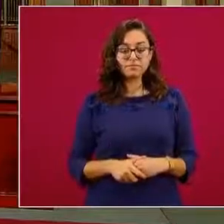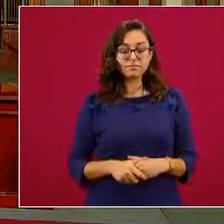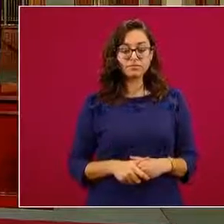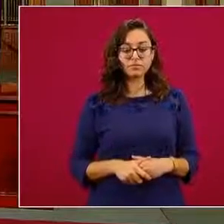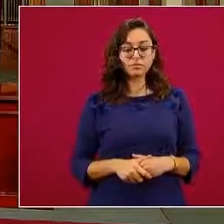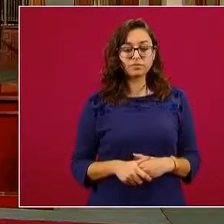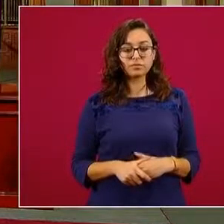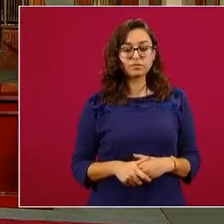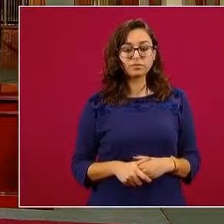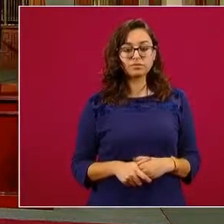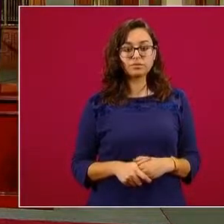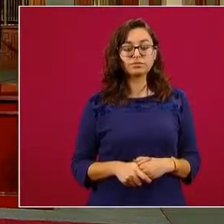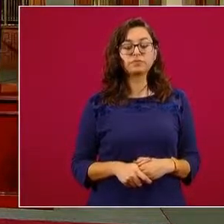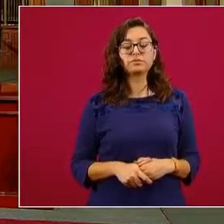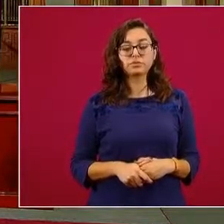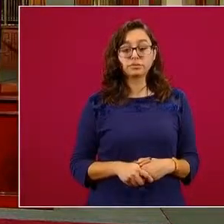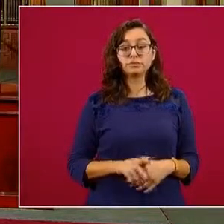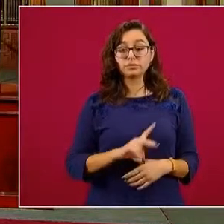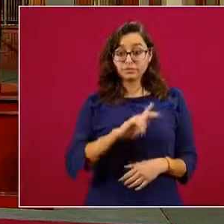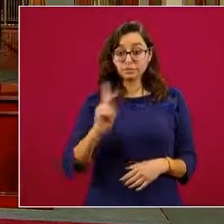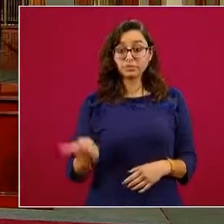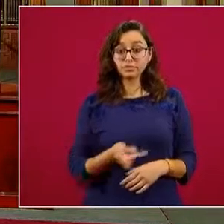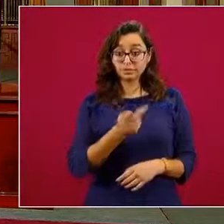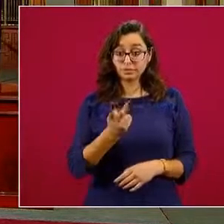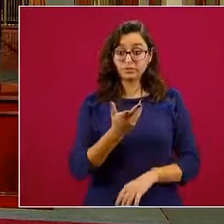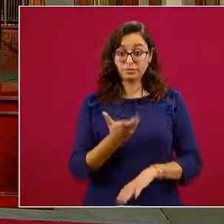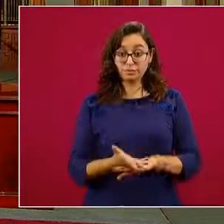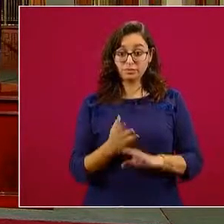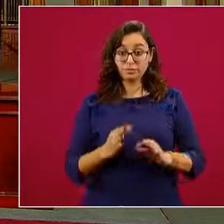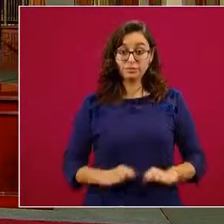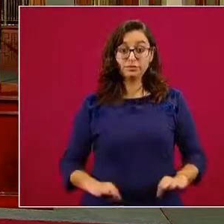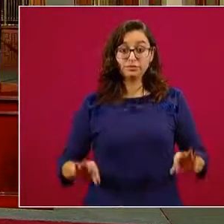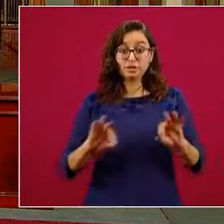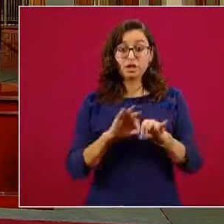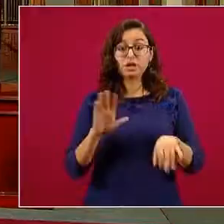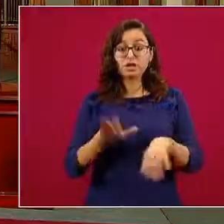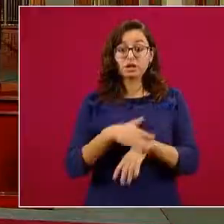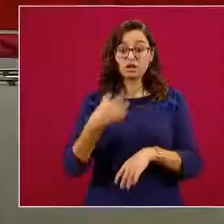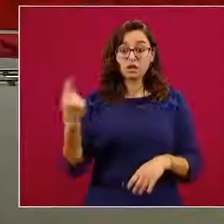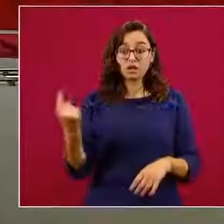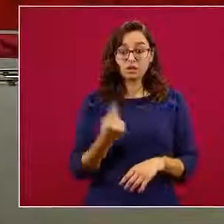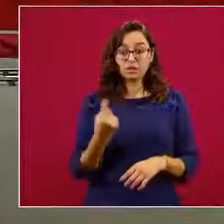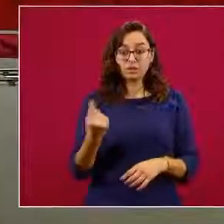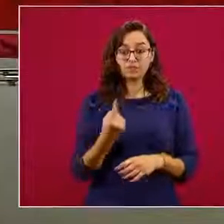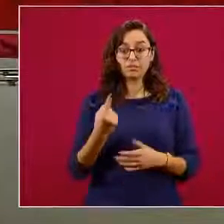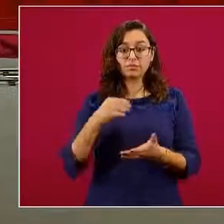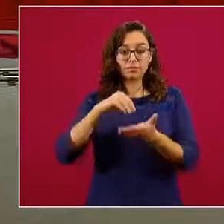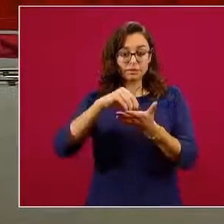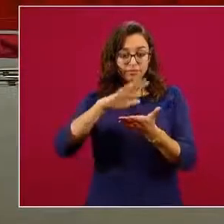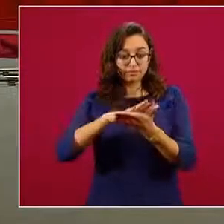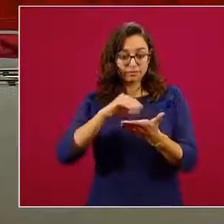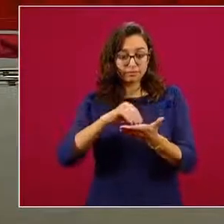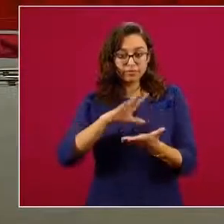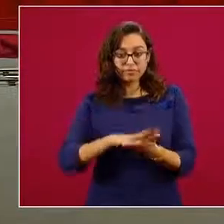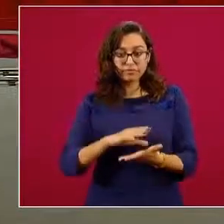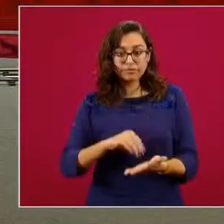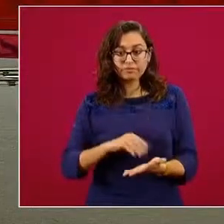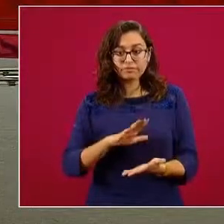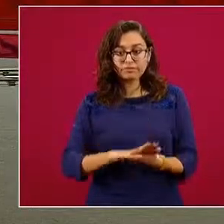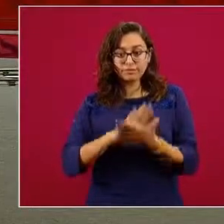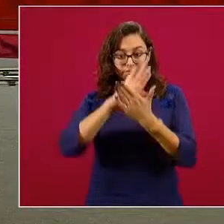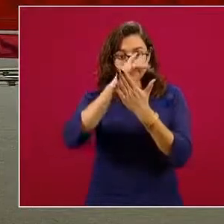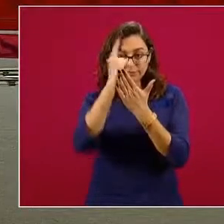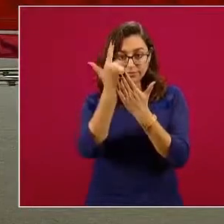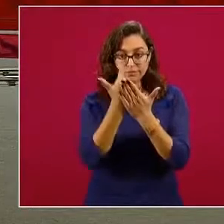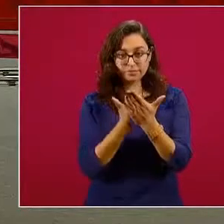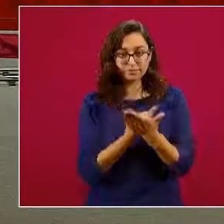Bueno, es una pregunta muy relevante, porque el trabajo de registro y de empadronamiento